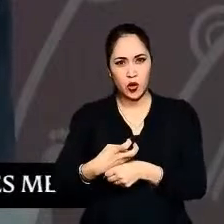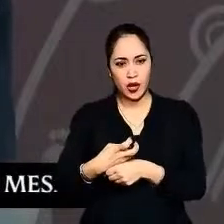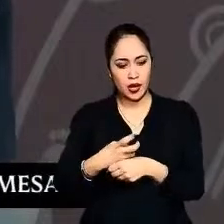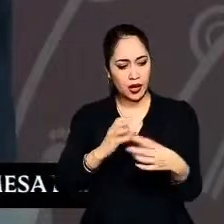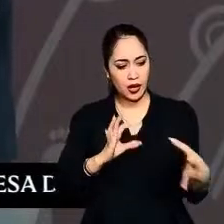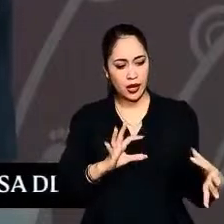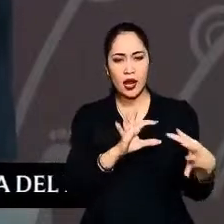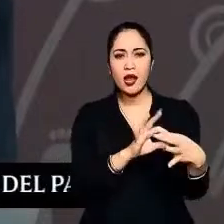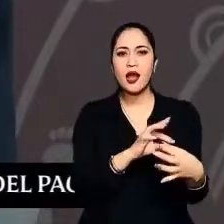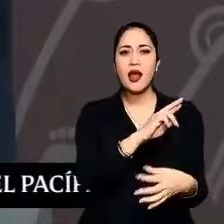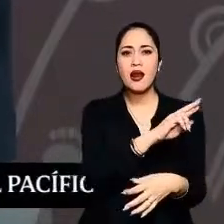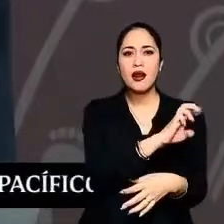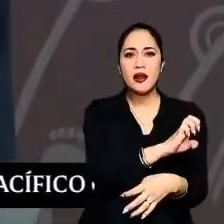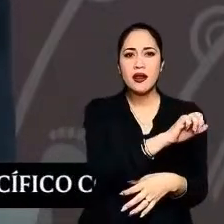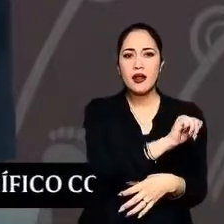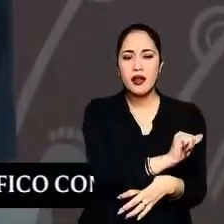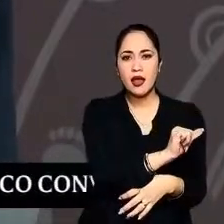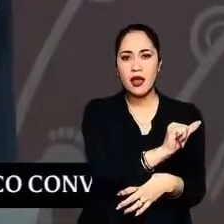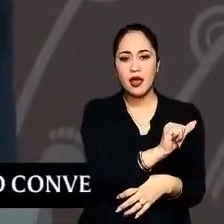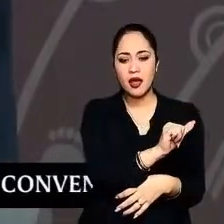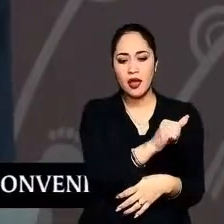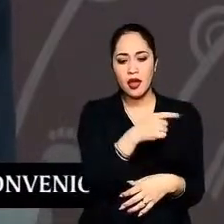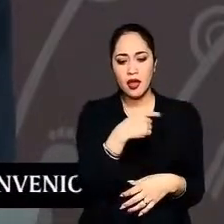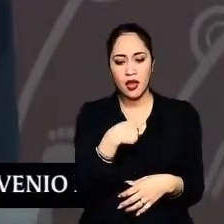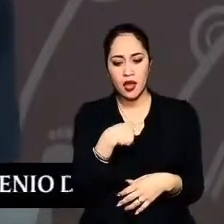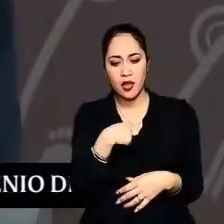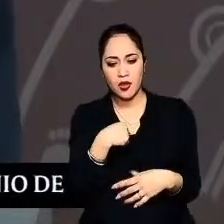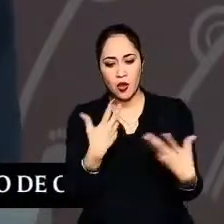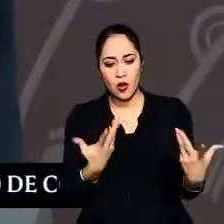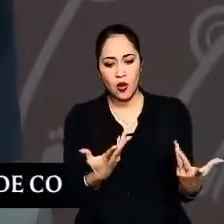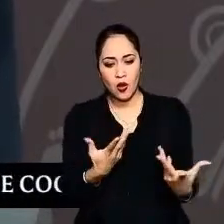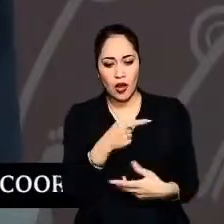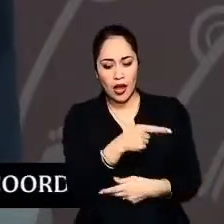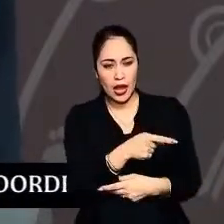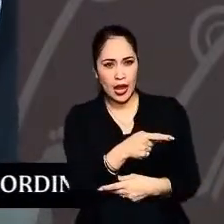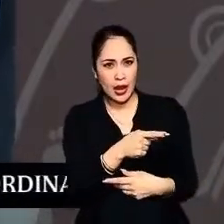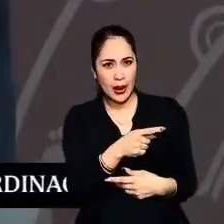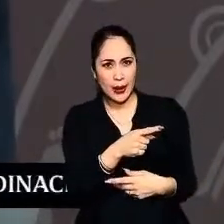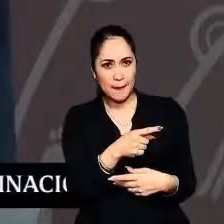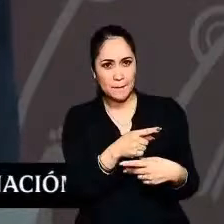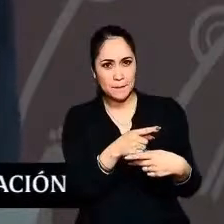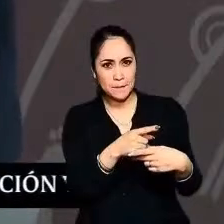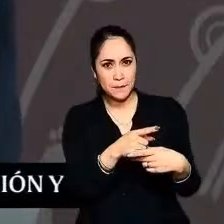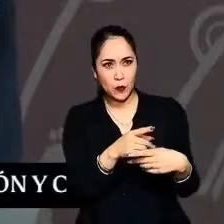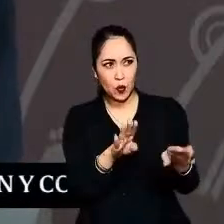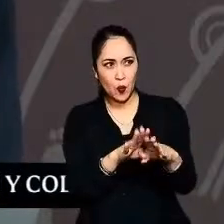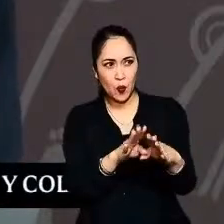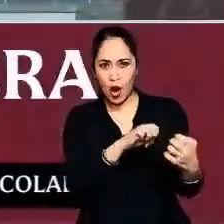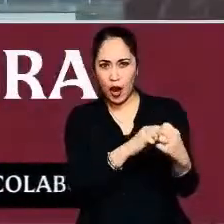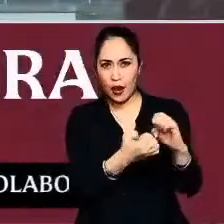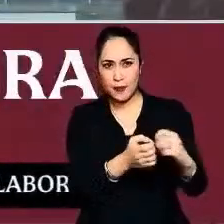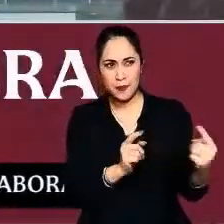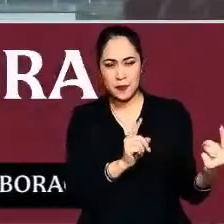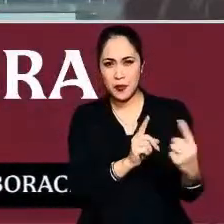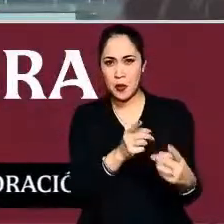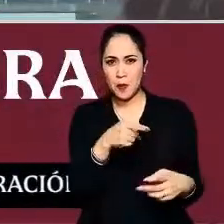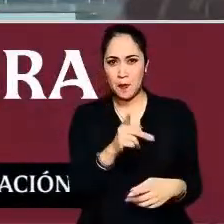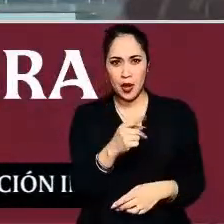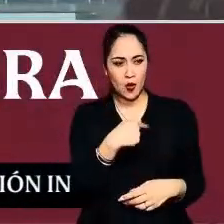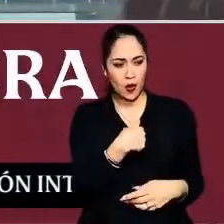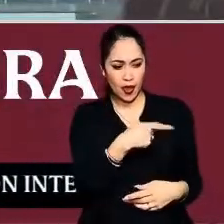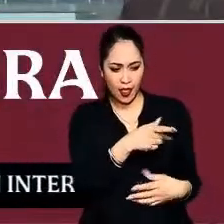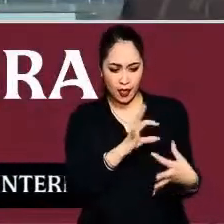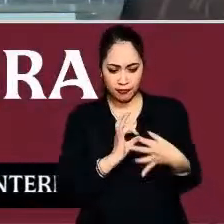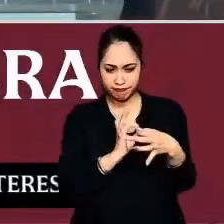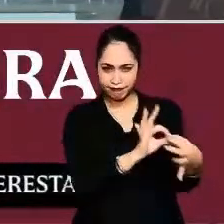con Rea, que fue su adversario. Pues tiene vínculos conmigo y yo también tengo vínculos con Rea. Y con ellos,